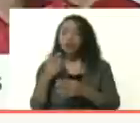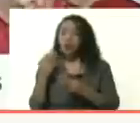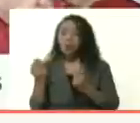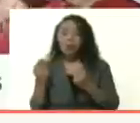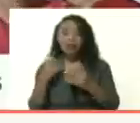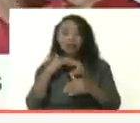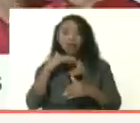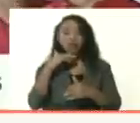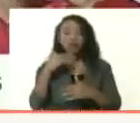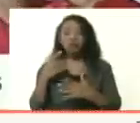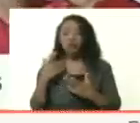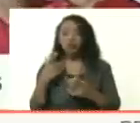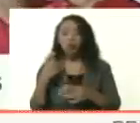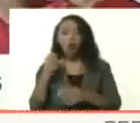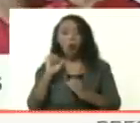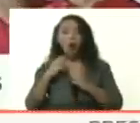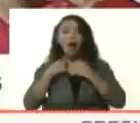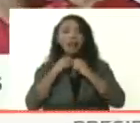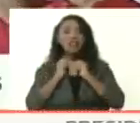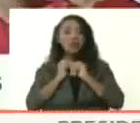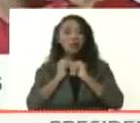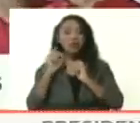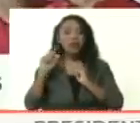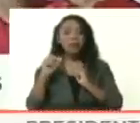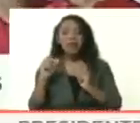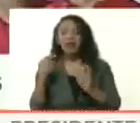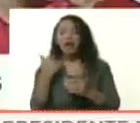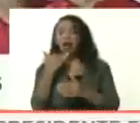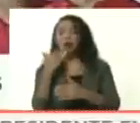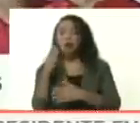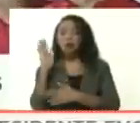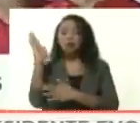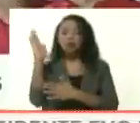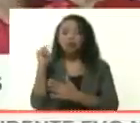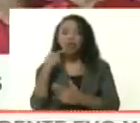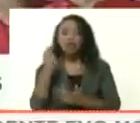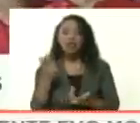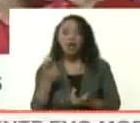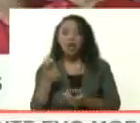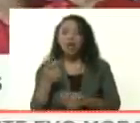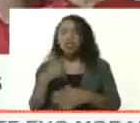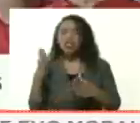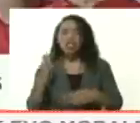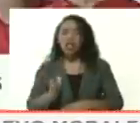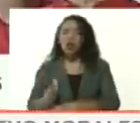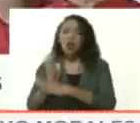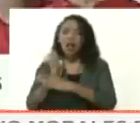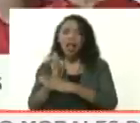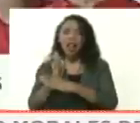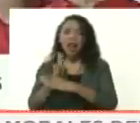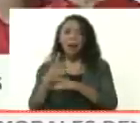bienes de Pedro, los bienes de Aristóbulo. Porque la sanción dice, se congelan los bienes y cuentas. ¿Cuáles?